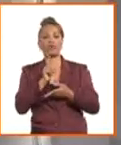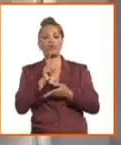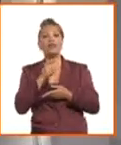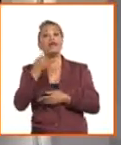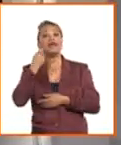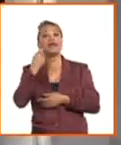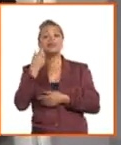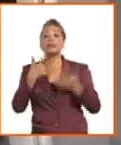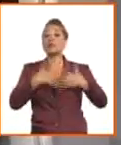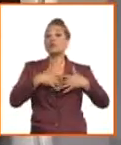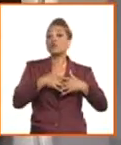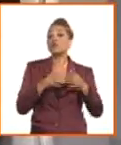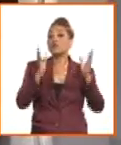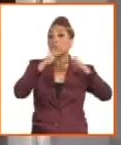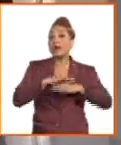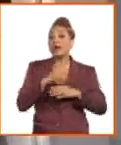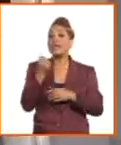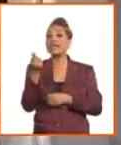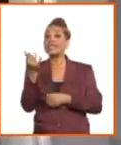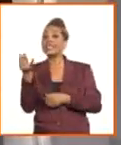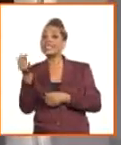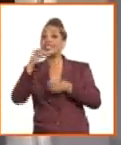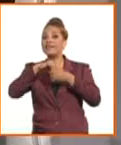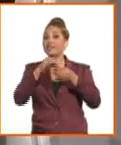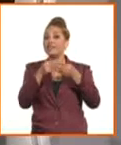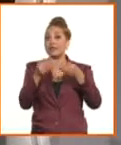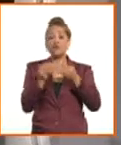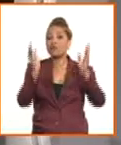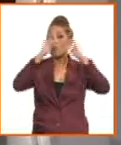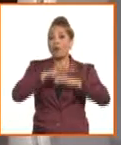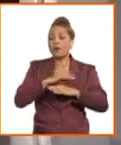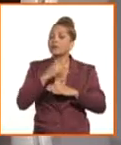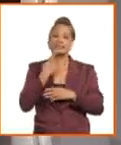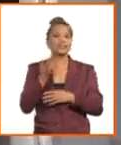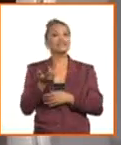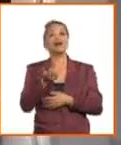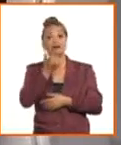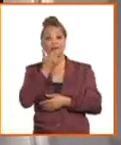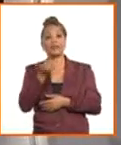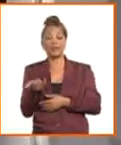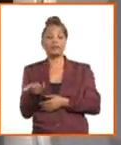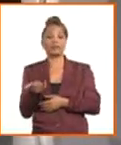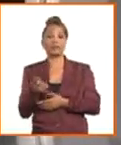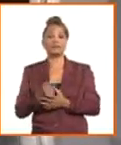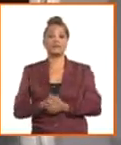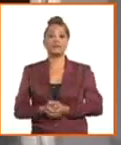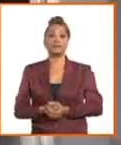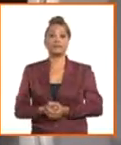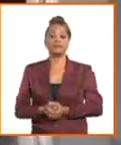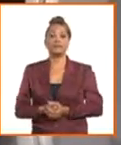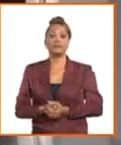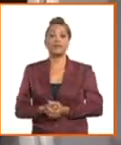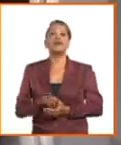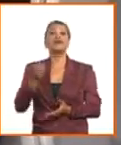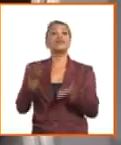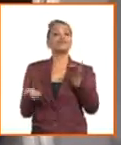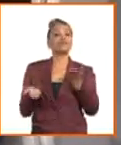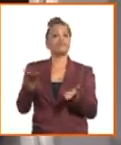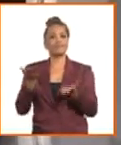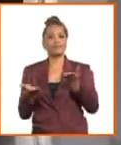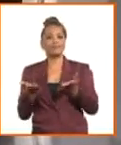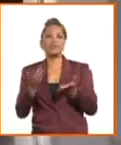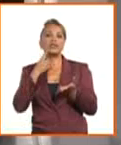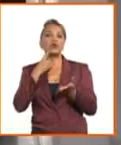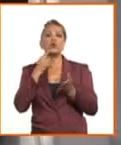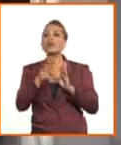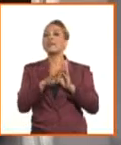no hay ingreso en divisa, el tipo de cambio responde a esa realidad. Claro. No es un problema de que, ¿me entiendes? Entonces, en los fundamentos, por eso no es una medida